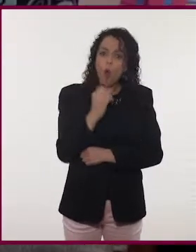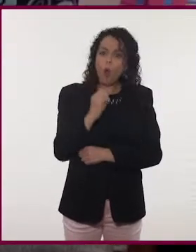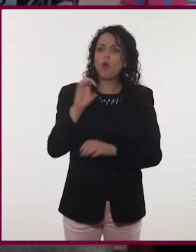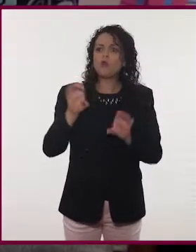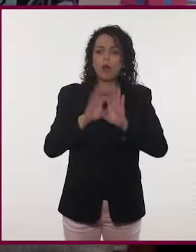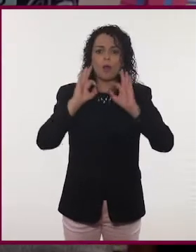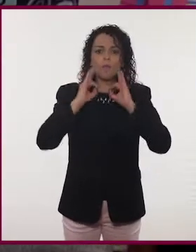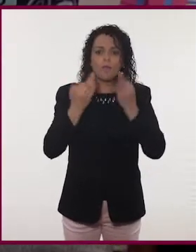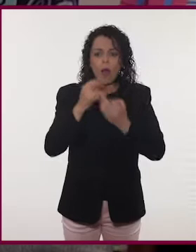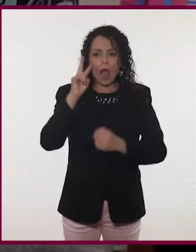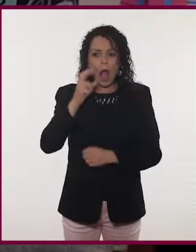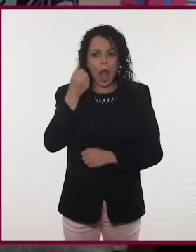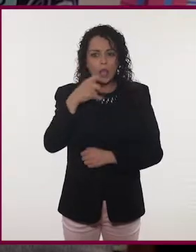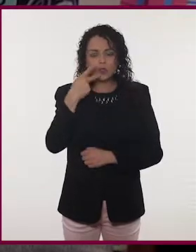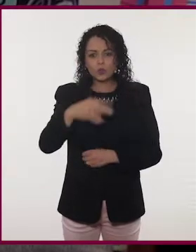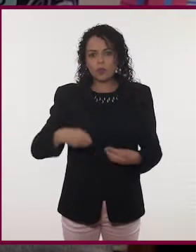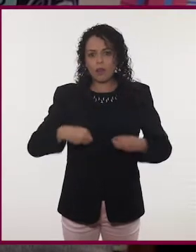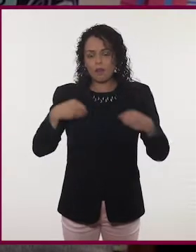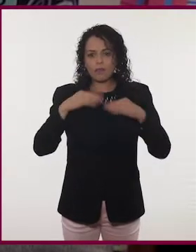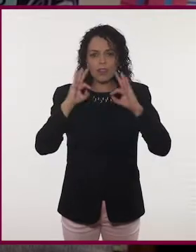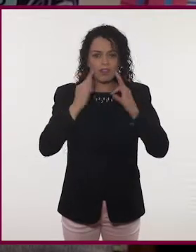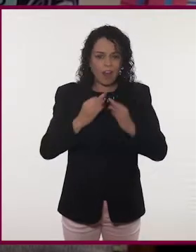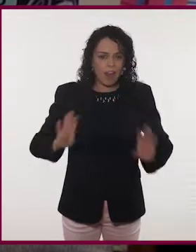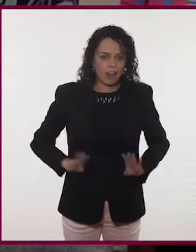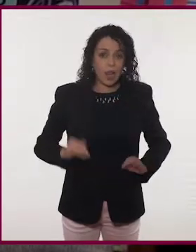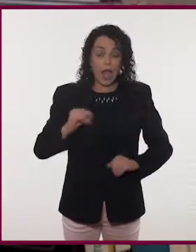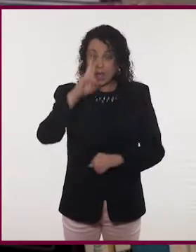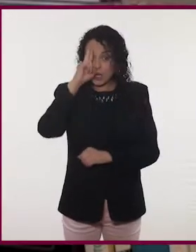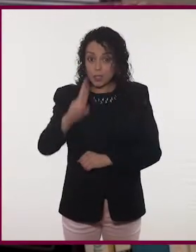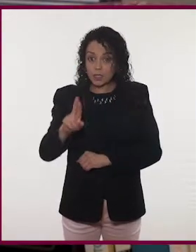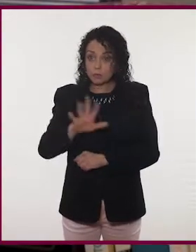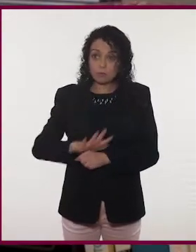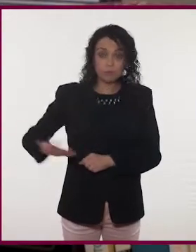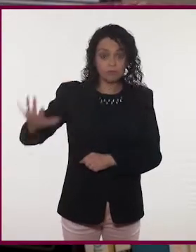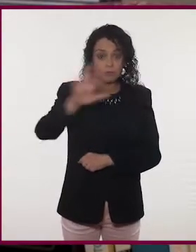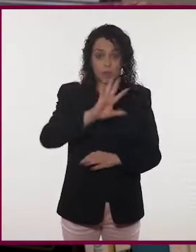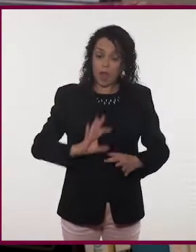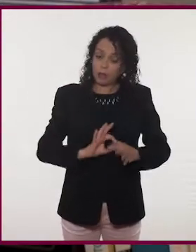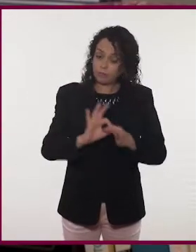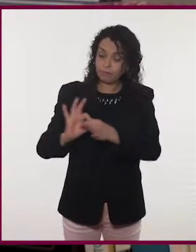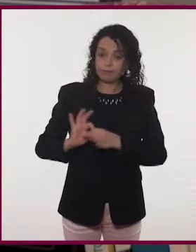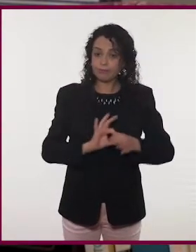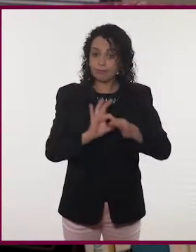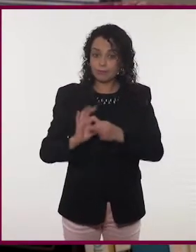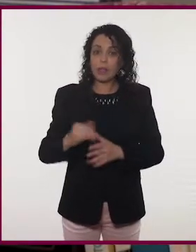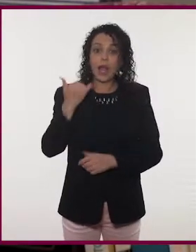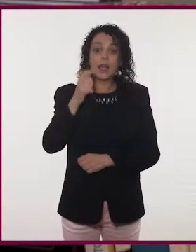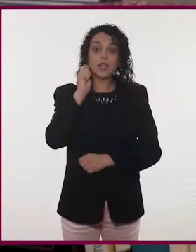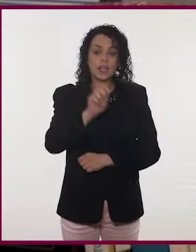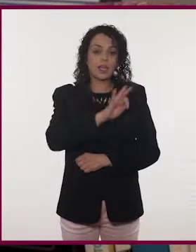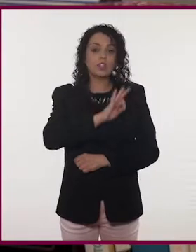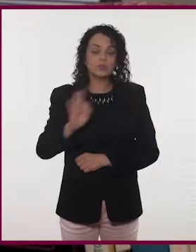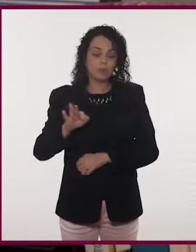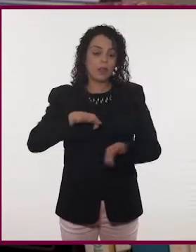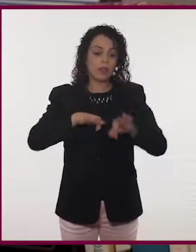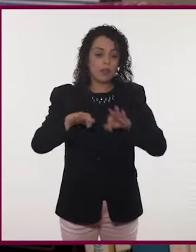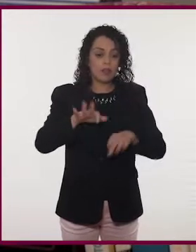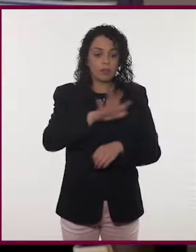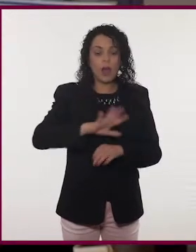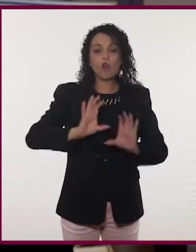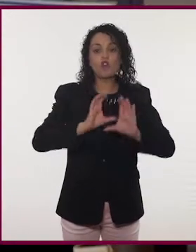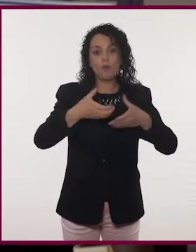mundo, respetando la naturaleza y en armonía con ella. Además, permitiendo el autoempleo de nuestras comunidades